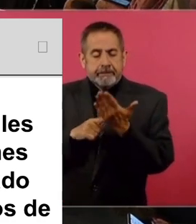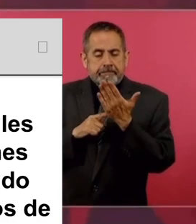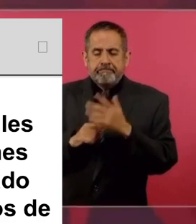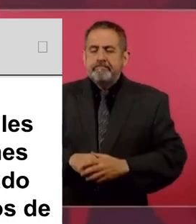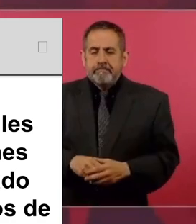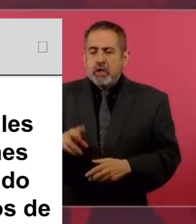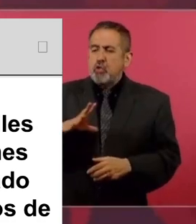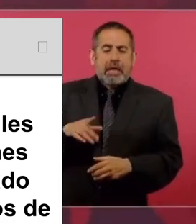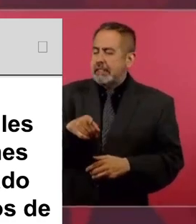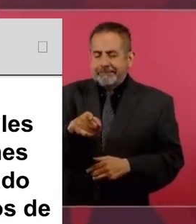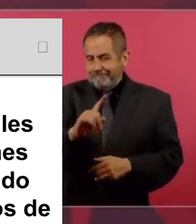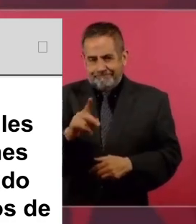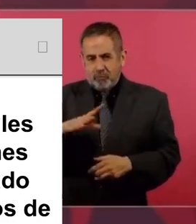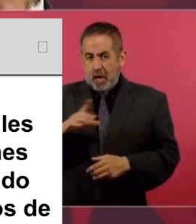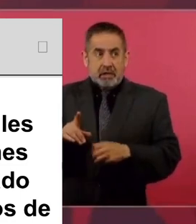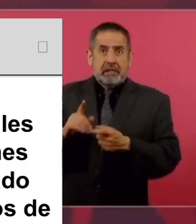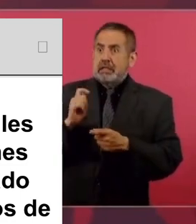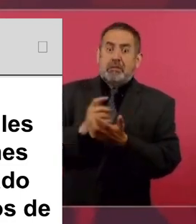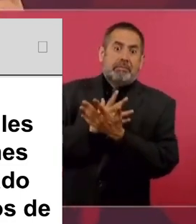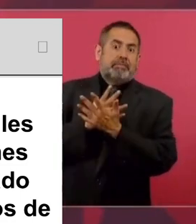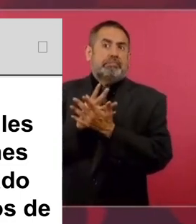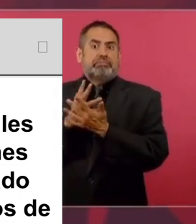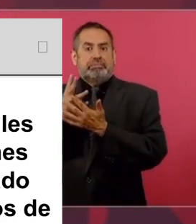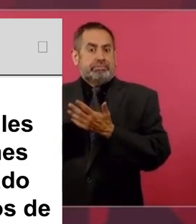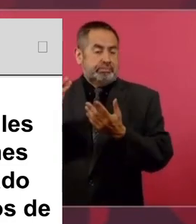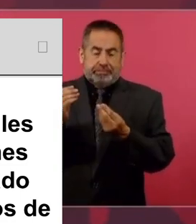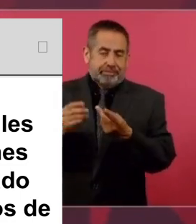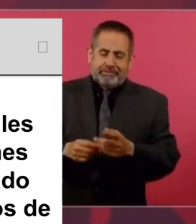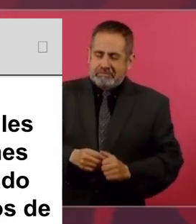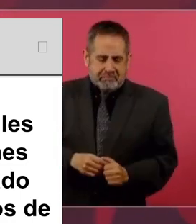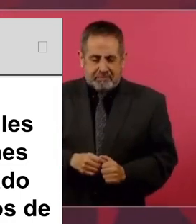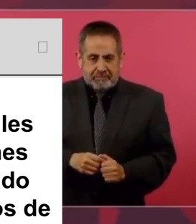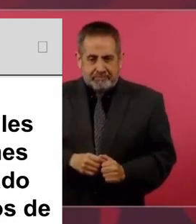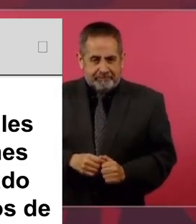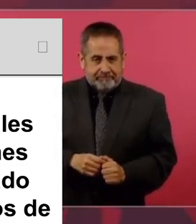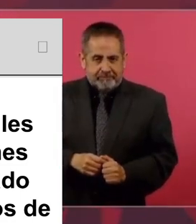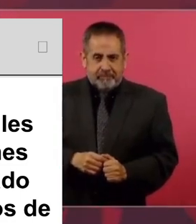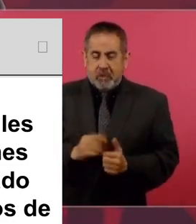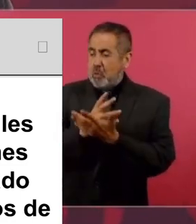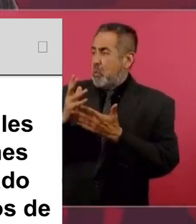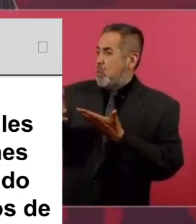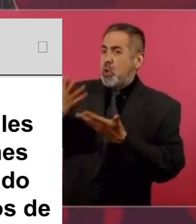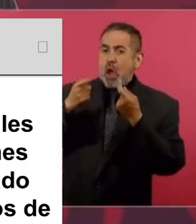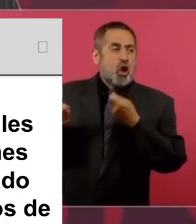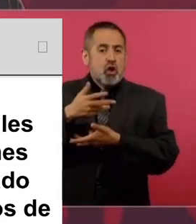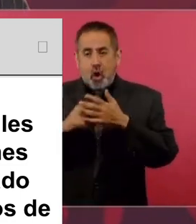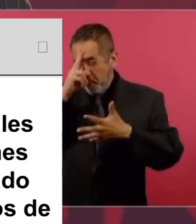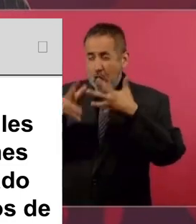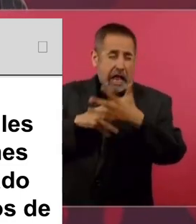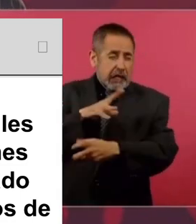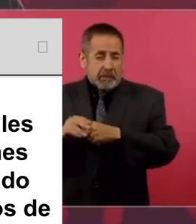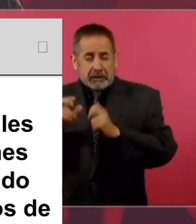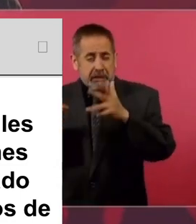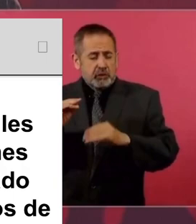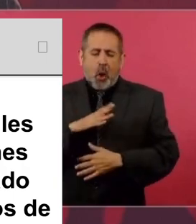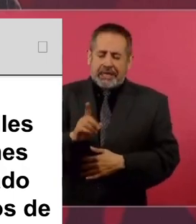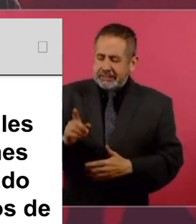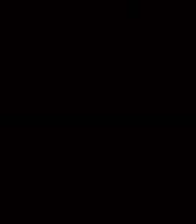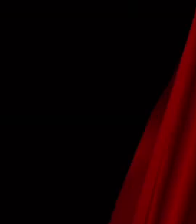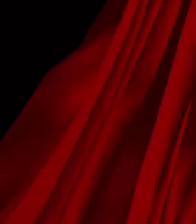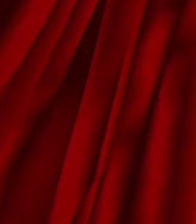que no existe una situación de descontrol, de violencia en Chiapas.